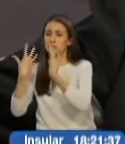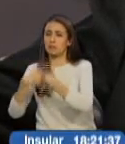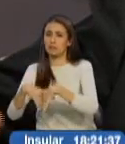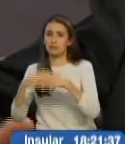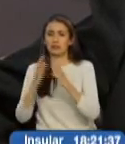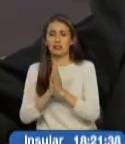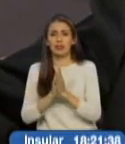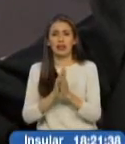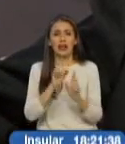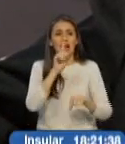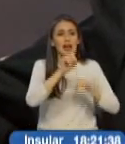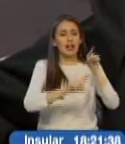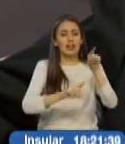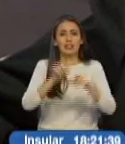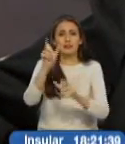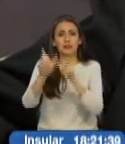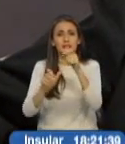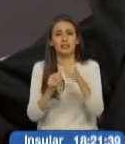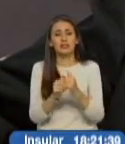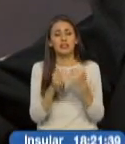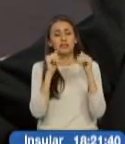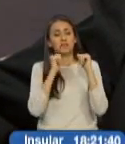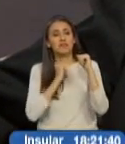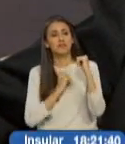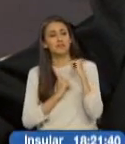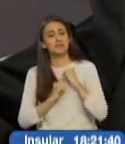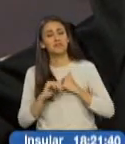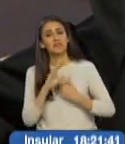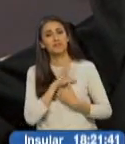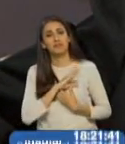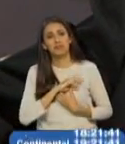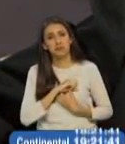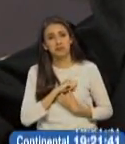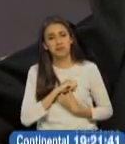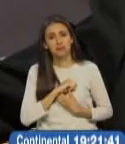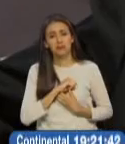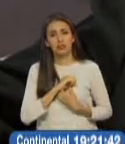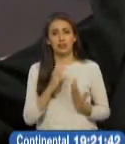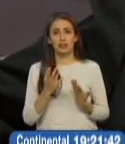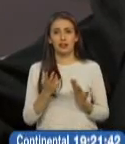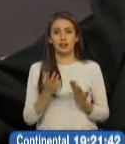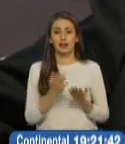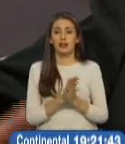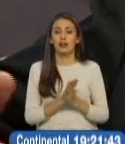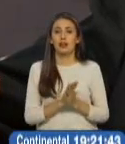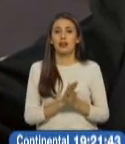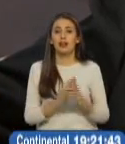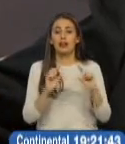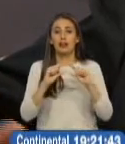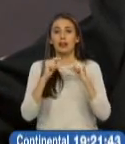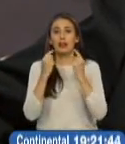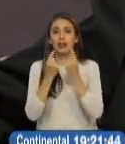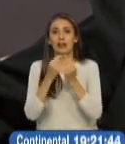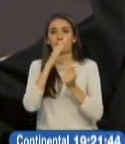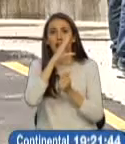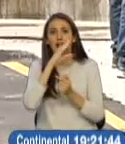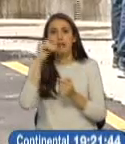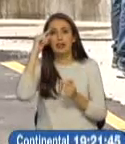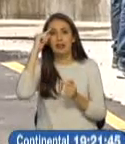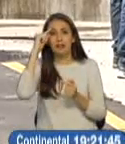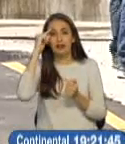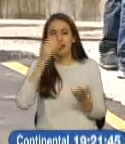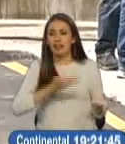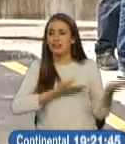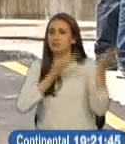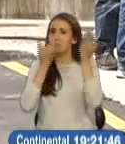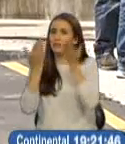de esperanza de un pueblo, y batalló, le devolvió confianza. Dice